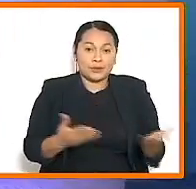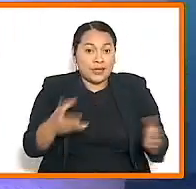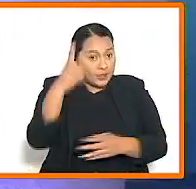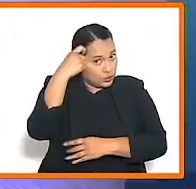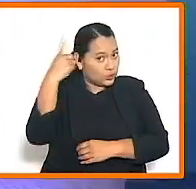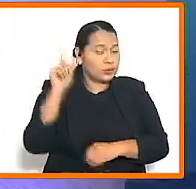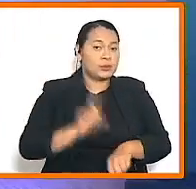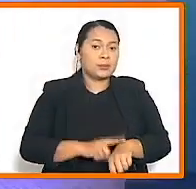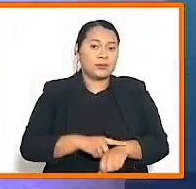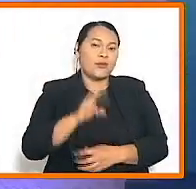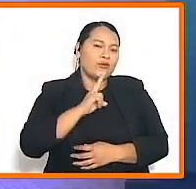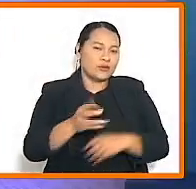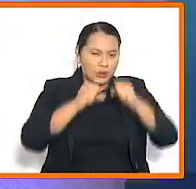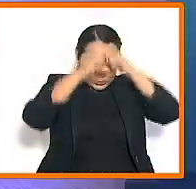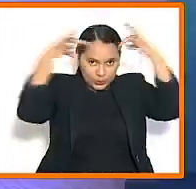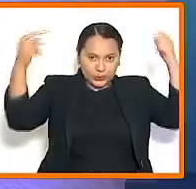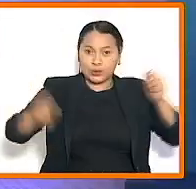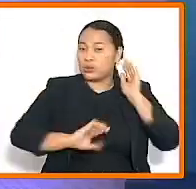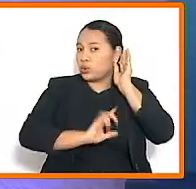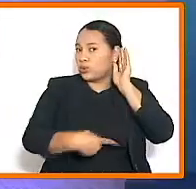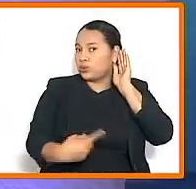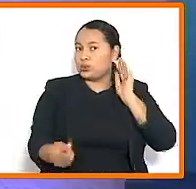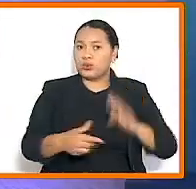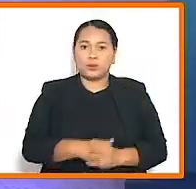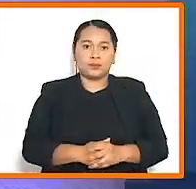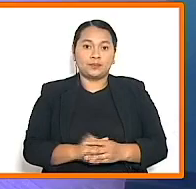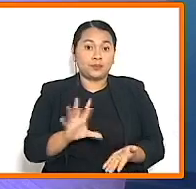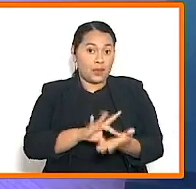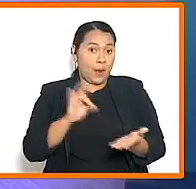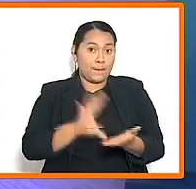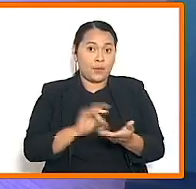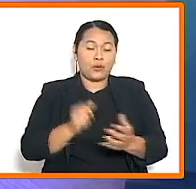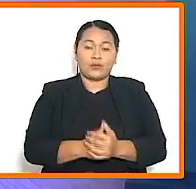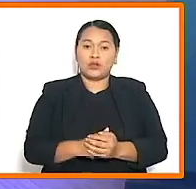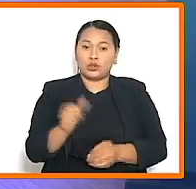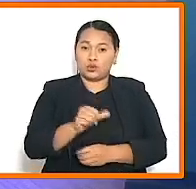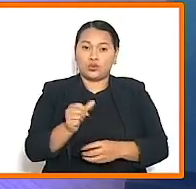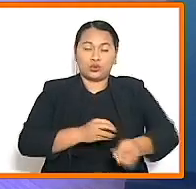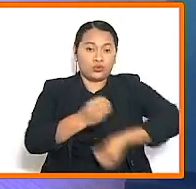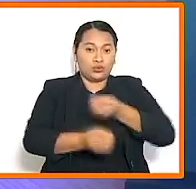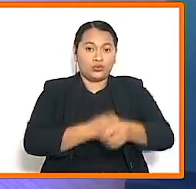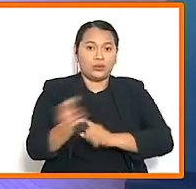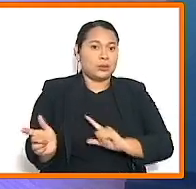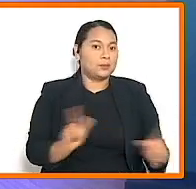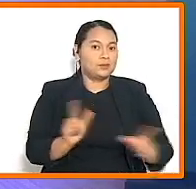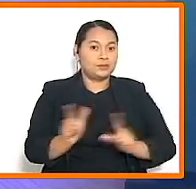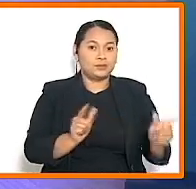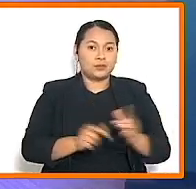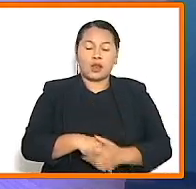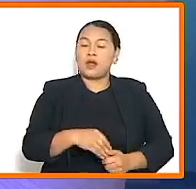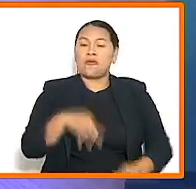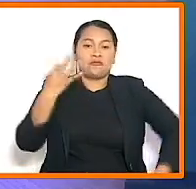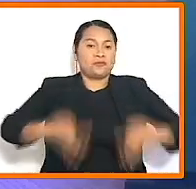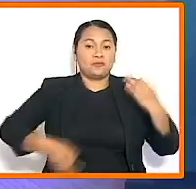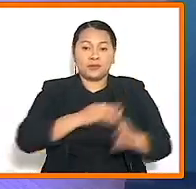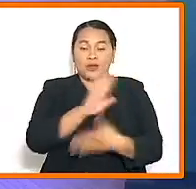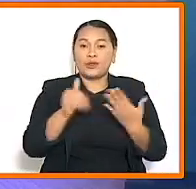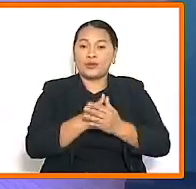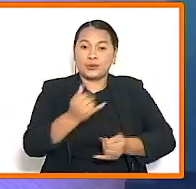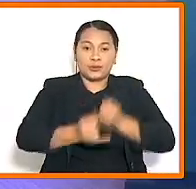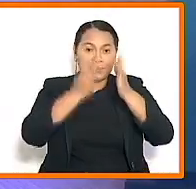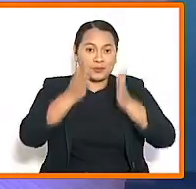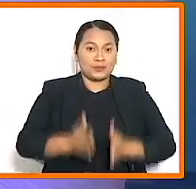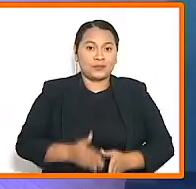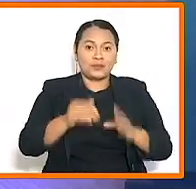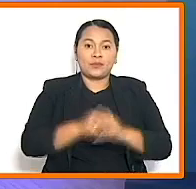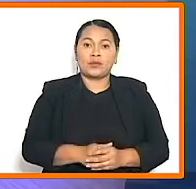hacerlo una realidad junto a Diaria. Y aprovecho este momento que nuestras esperas ya son parte de nuestro juego para felicitar a nuestros queridos jugadores del sorteo de las 3